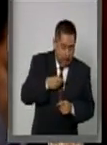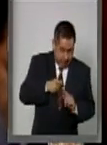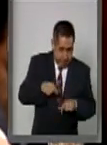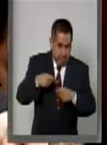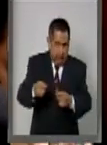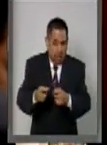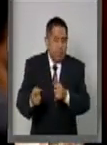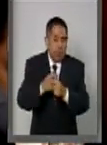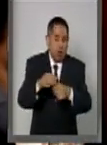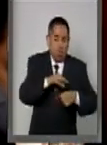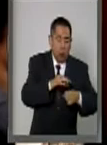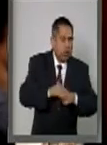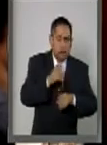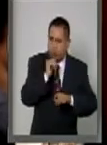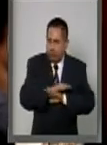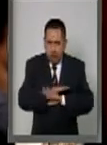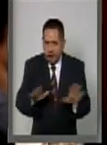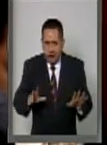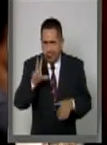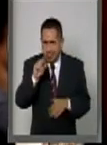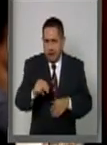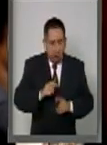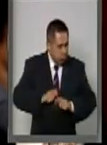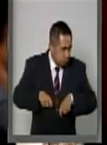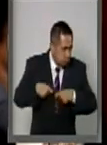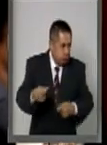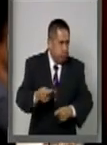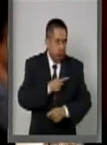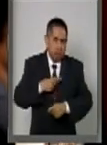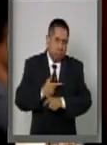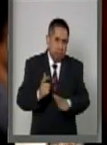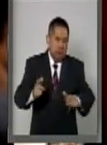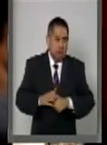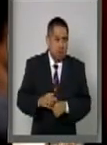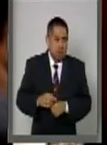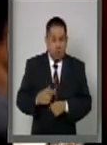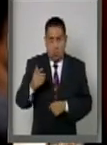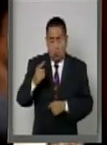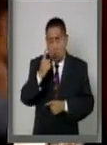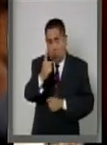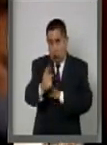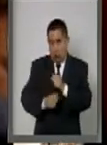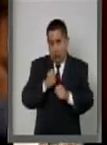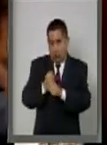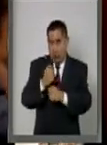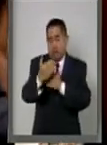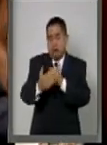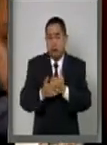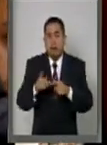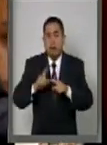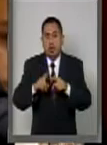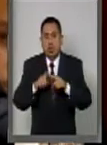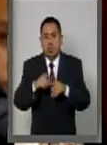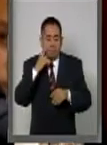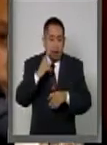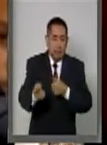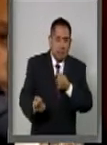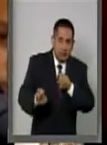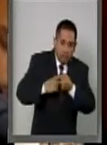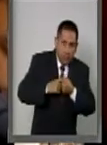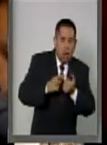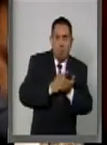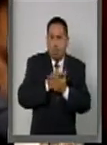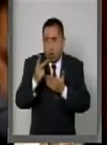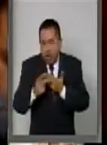programa social a cambio de compromiso ninguno. El año que entra habrán de suspenderse las altas y las bajas en los